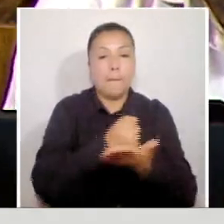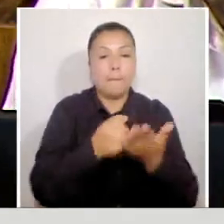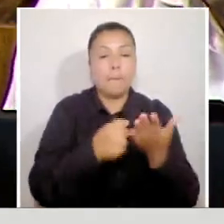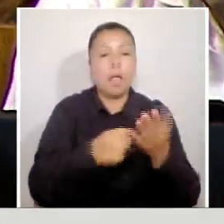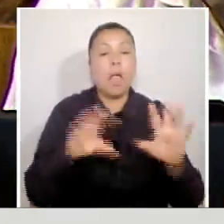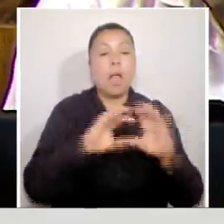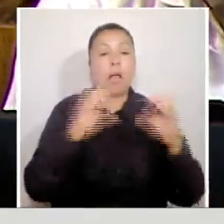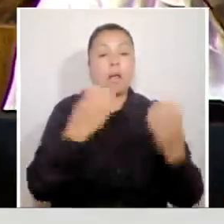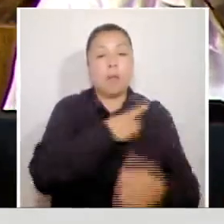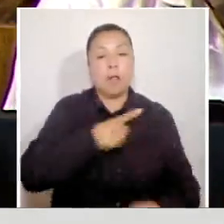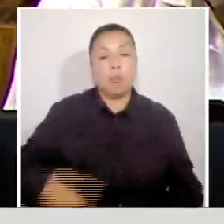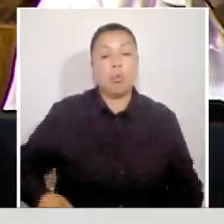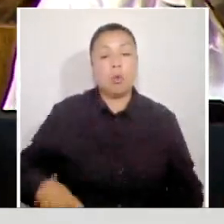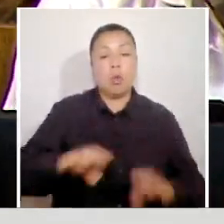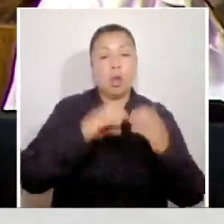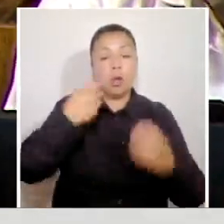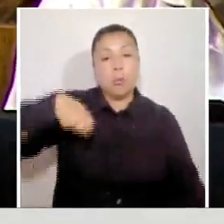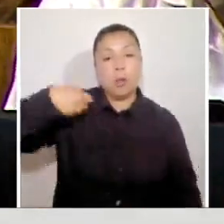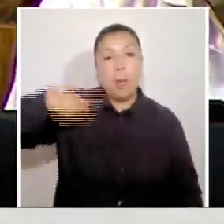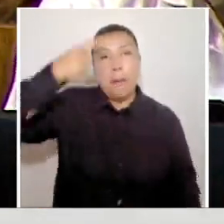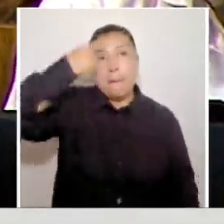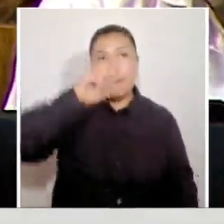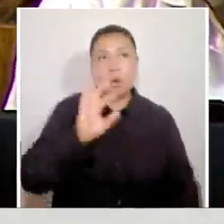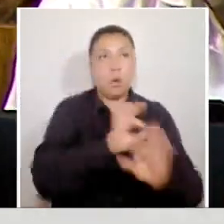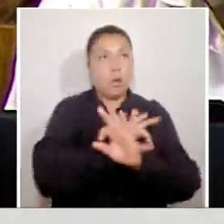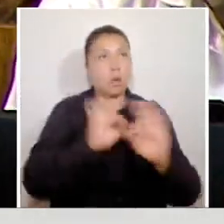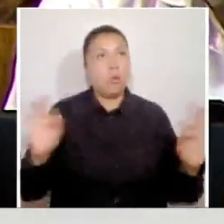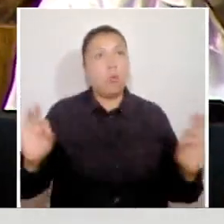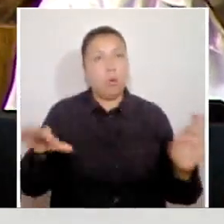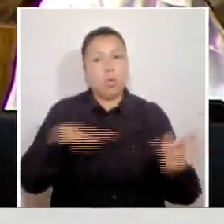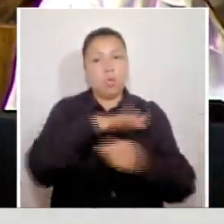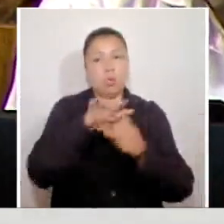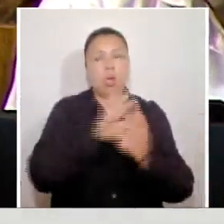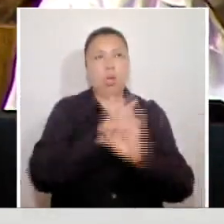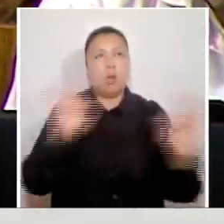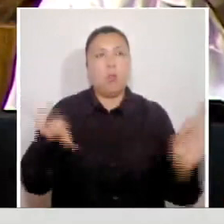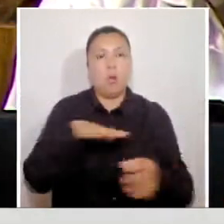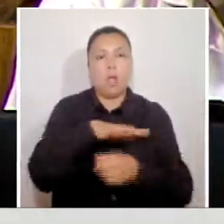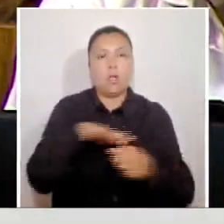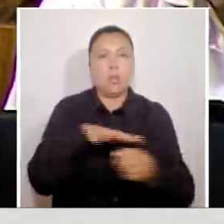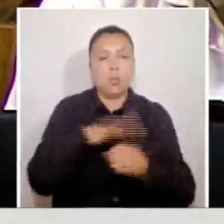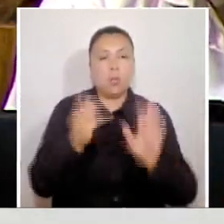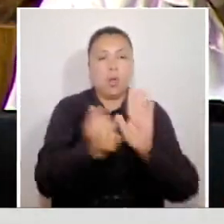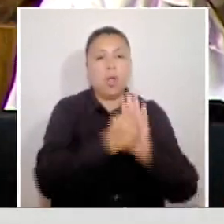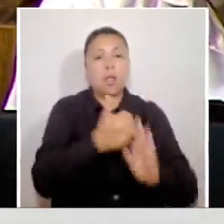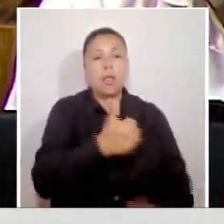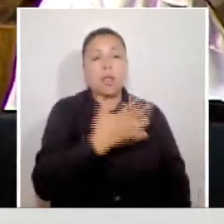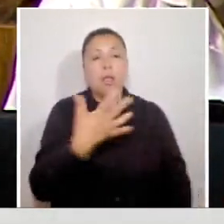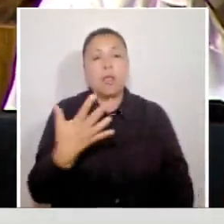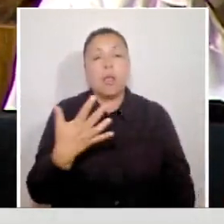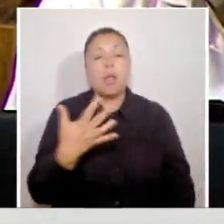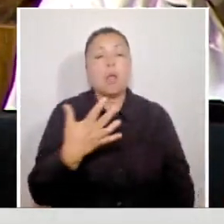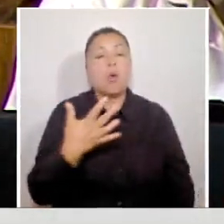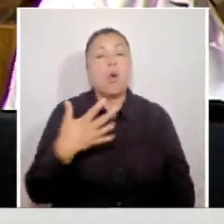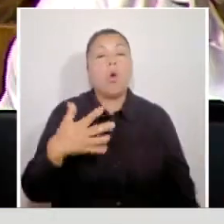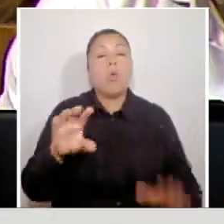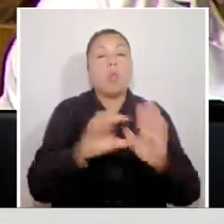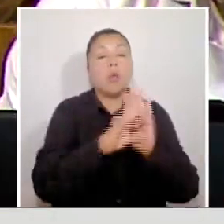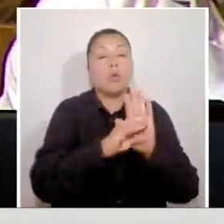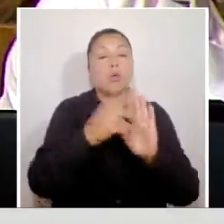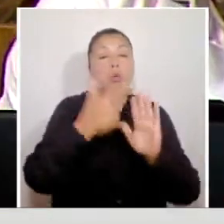diputados como en el senado Pero en ningún caso en ningún caso señala el artículo 65 de la constitución política se